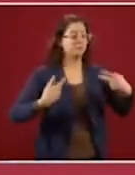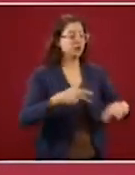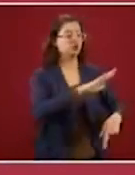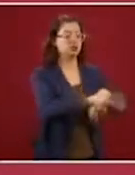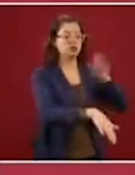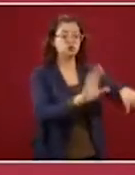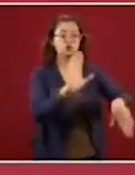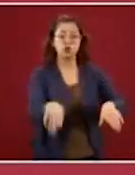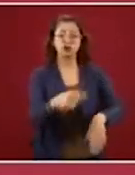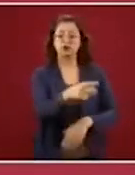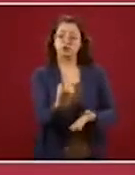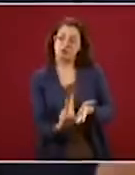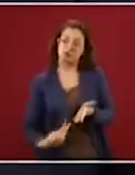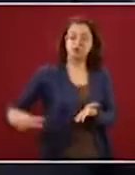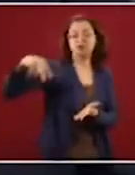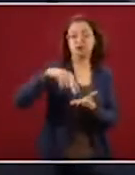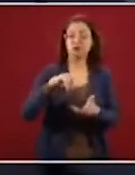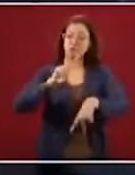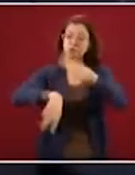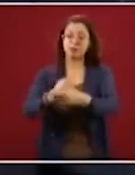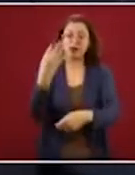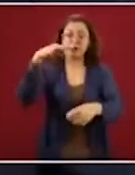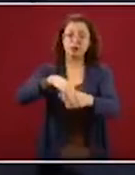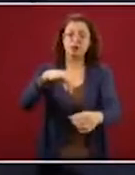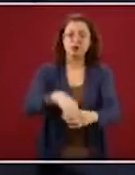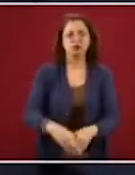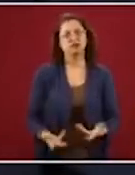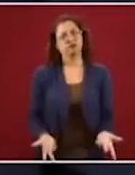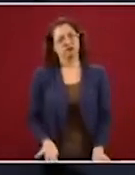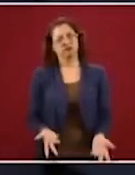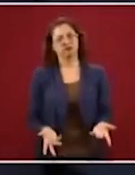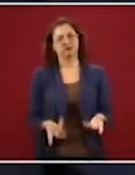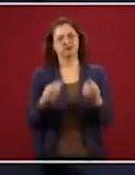que se hacía.